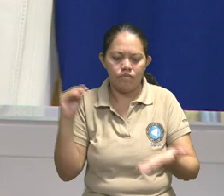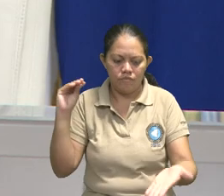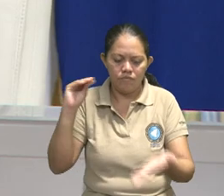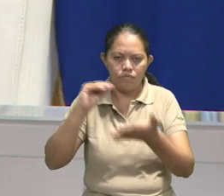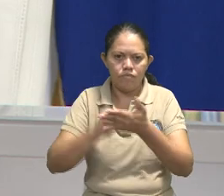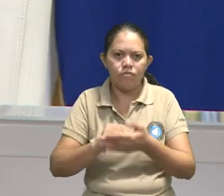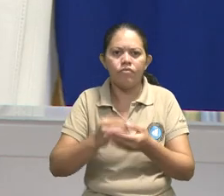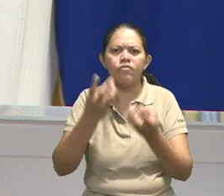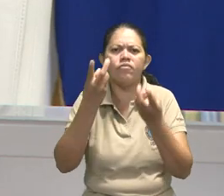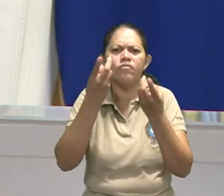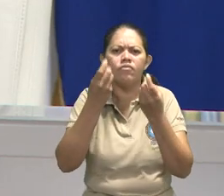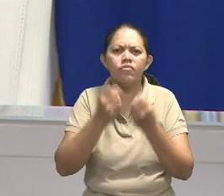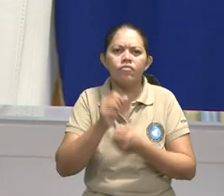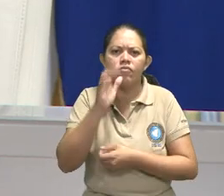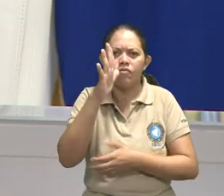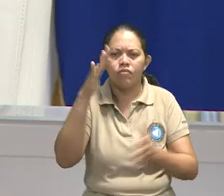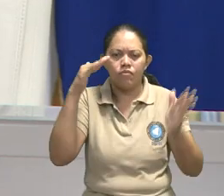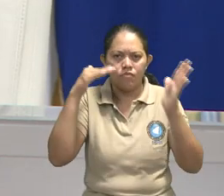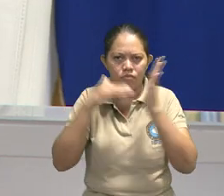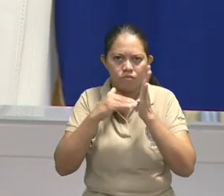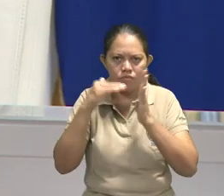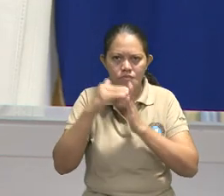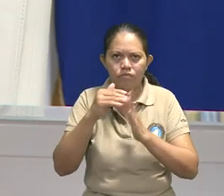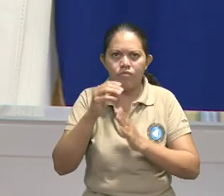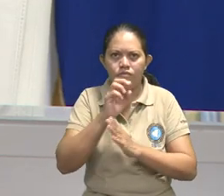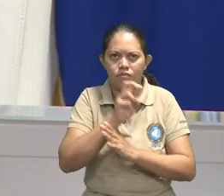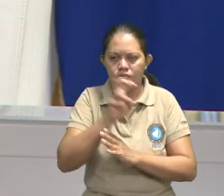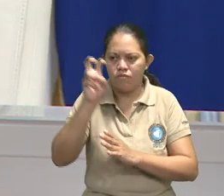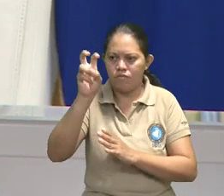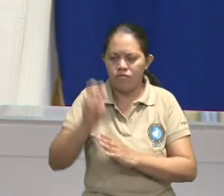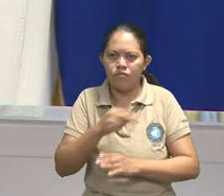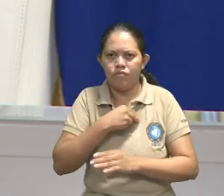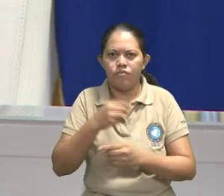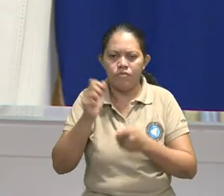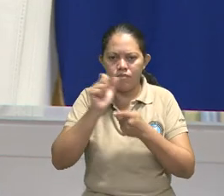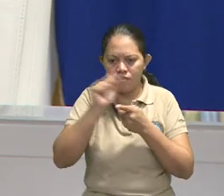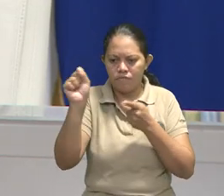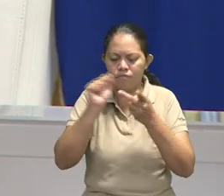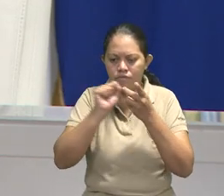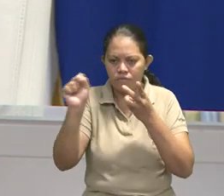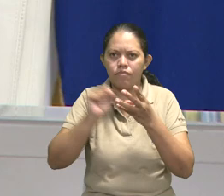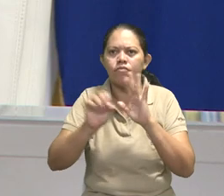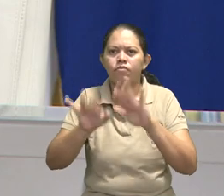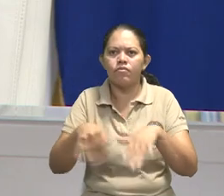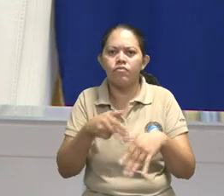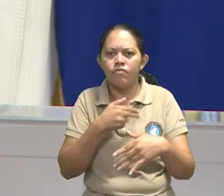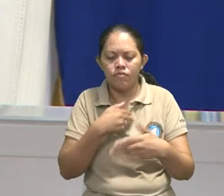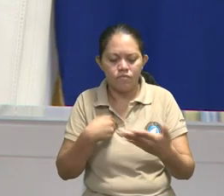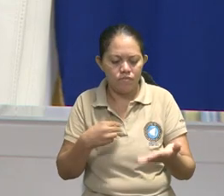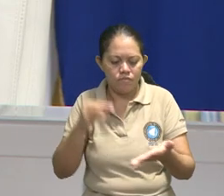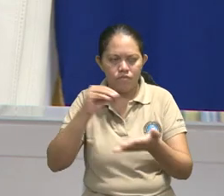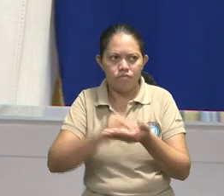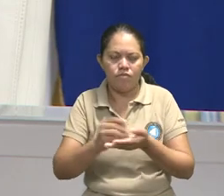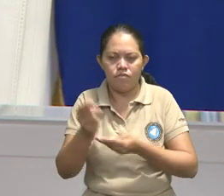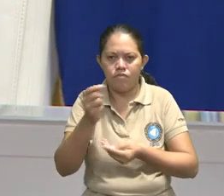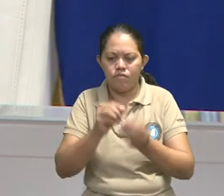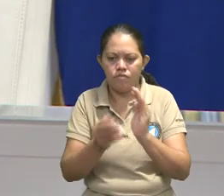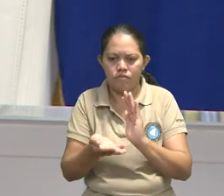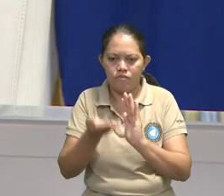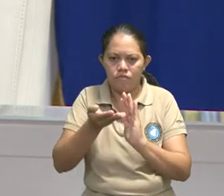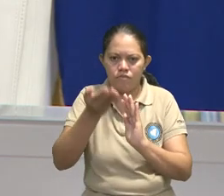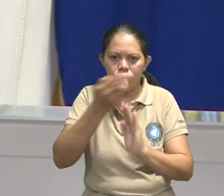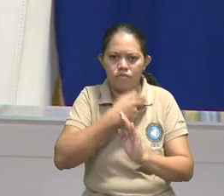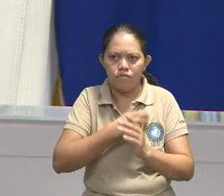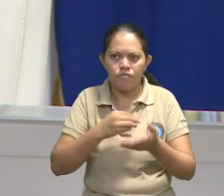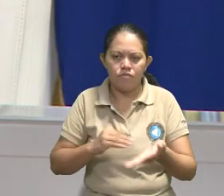otorga por un monto de 5.000 córdobas netos mensuales, los cuales se revalorizarán en